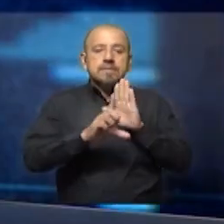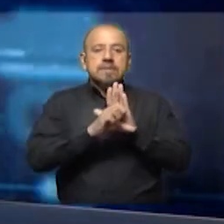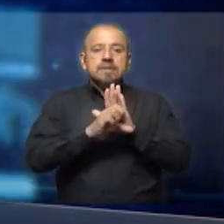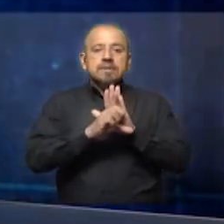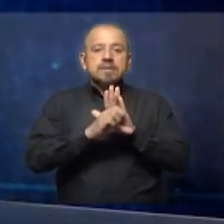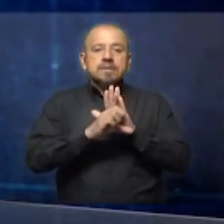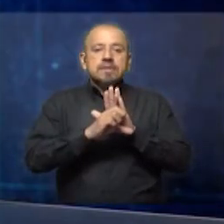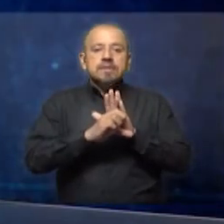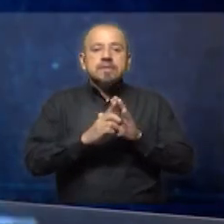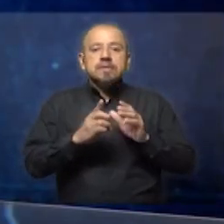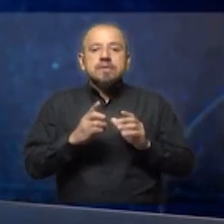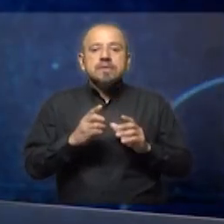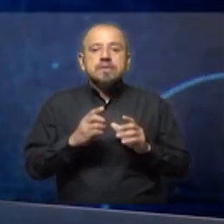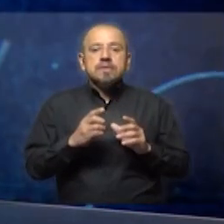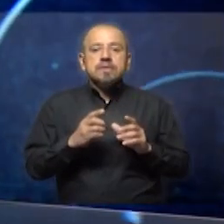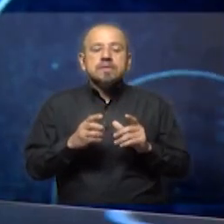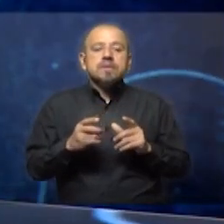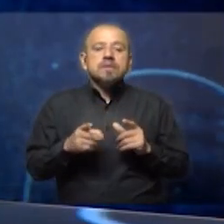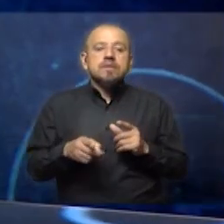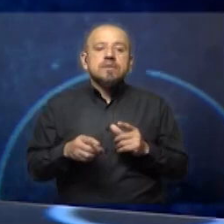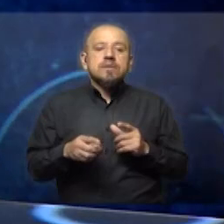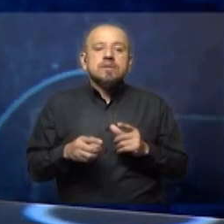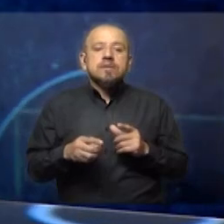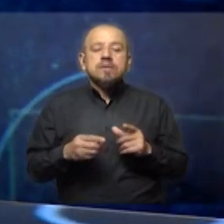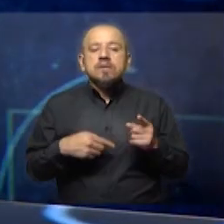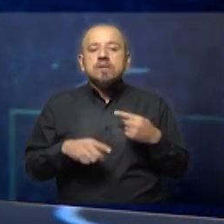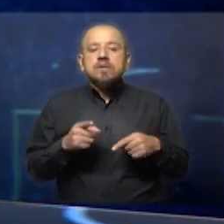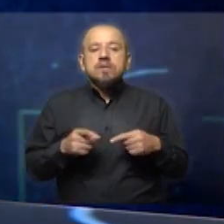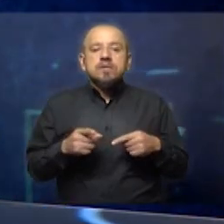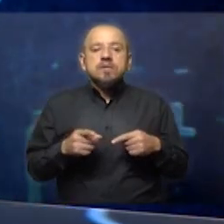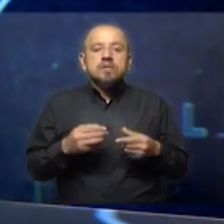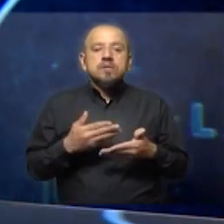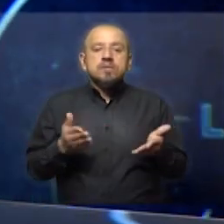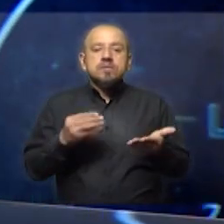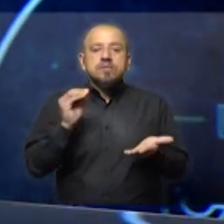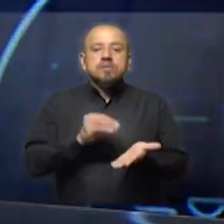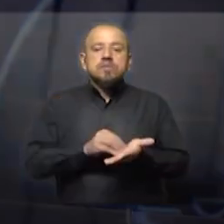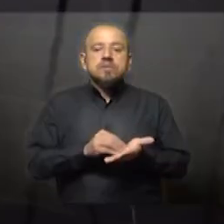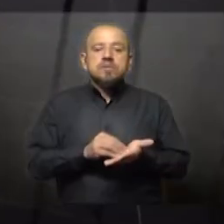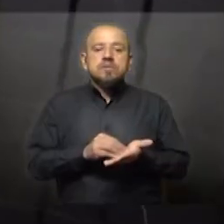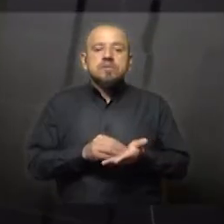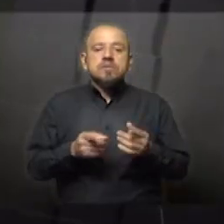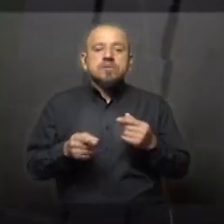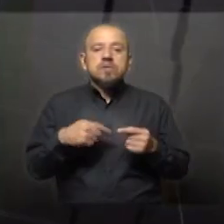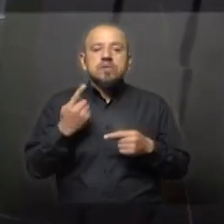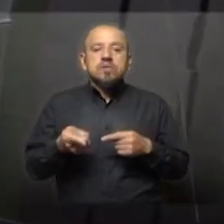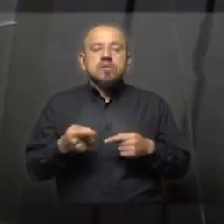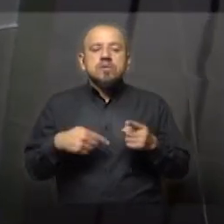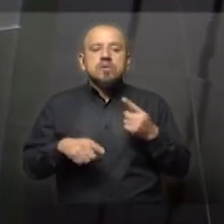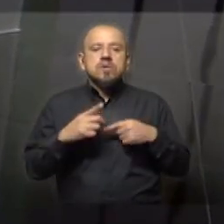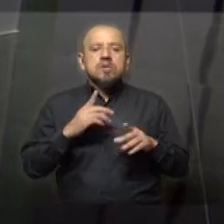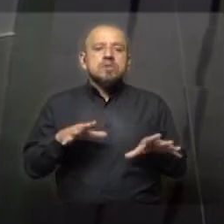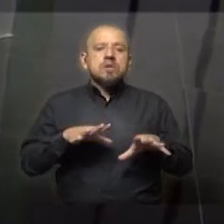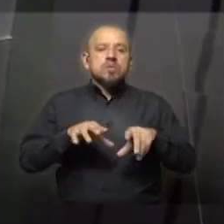malos tratos refiriéndose a una causal y dice de malos tratos de hecho aplicados por un cónyuge al otro esa supuesta